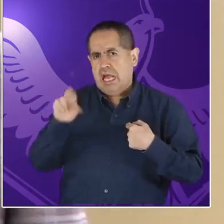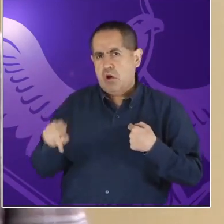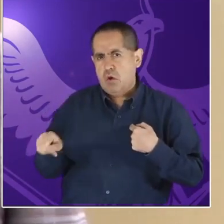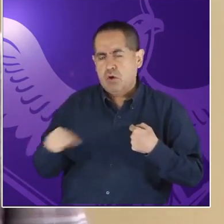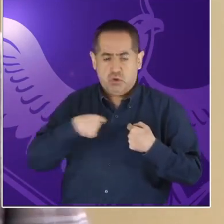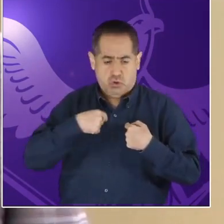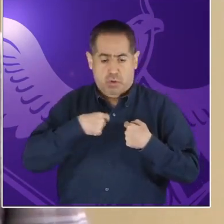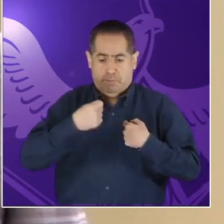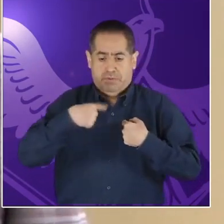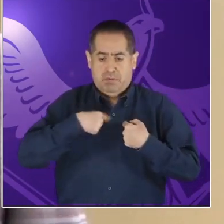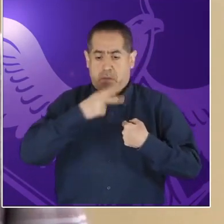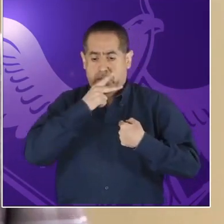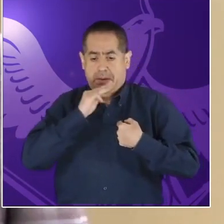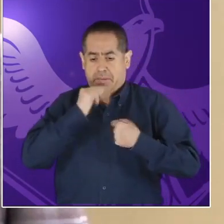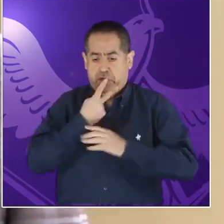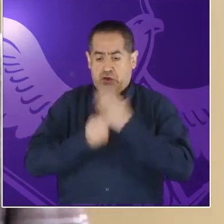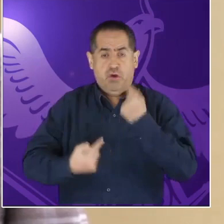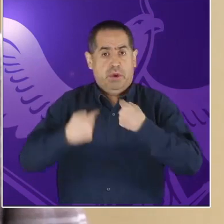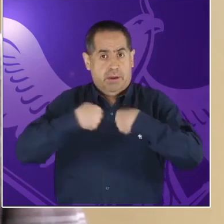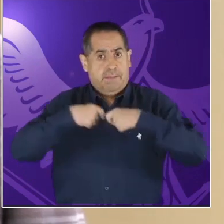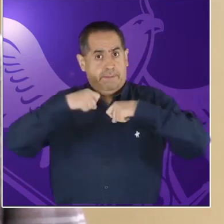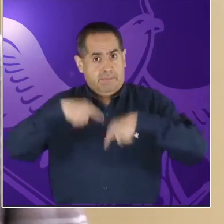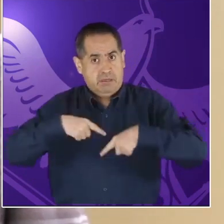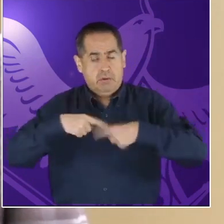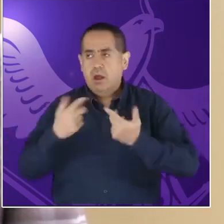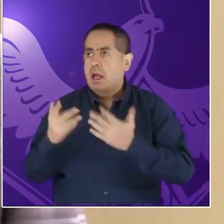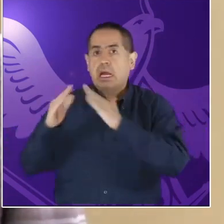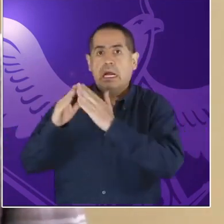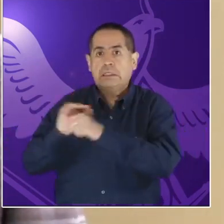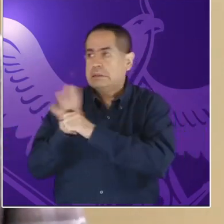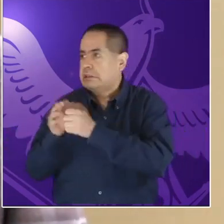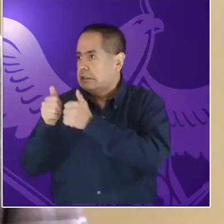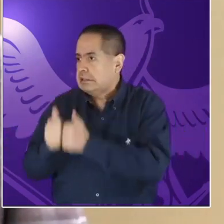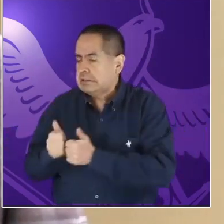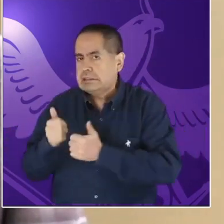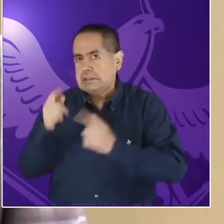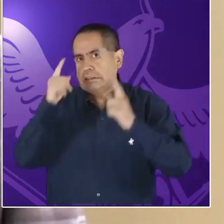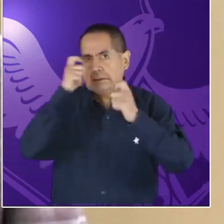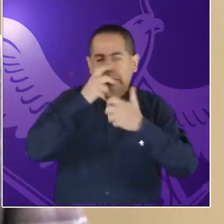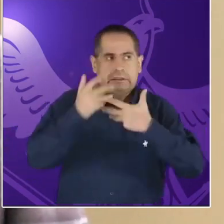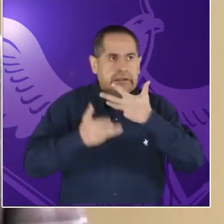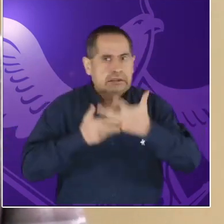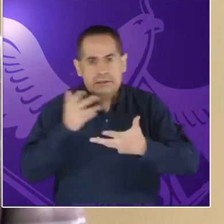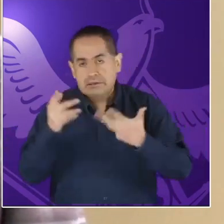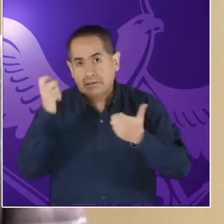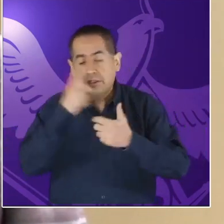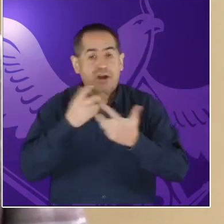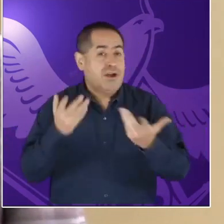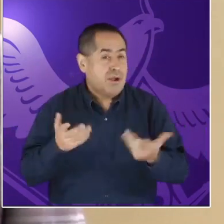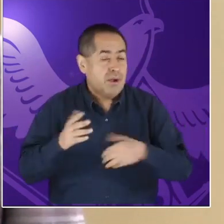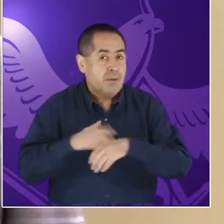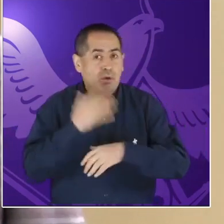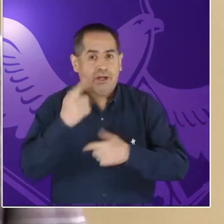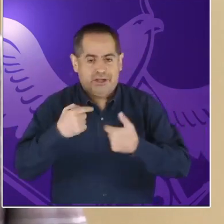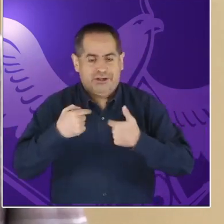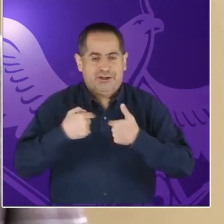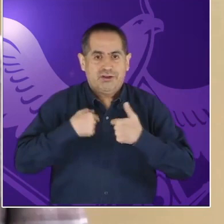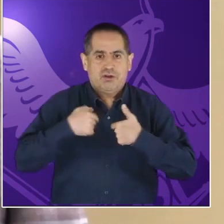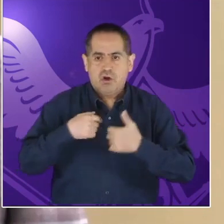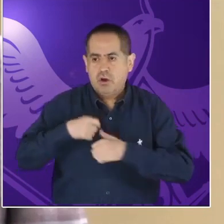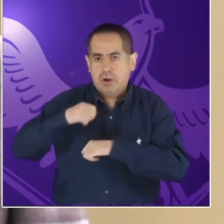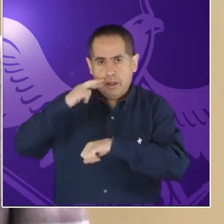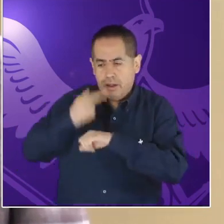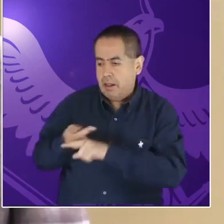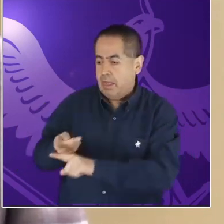Lázaro, y me parece que ese tema ante el confinamiento pues se va complejizando, porque en realidad no